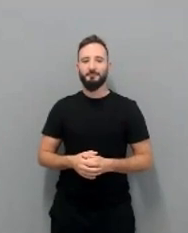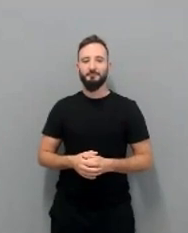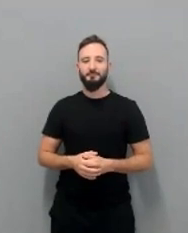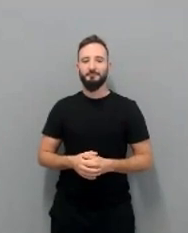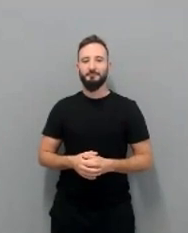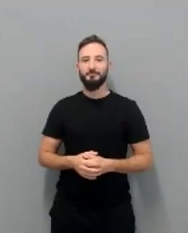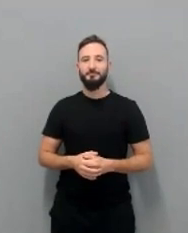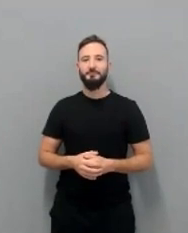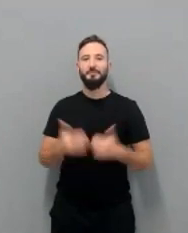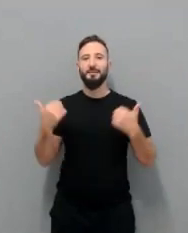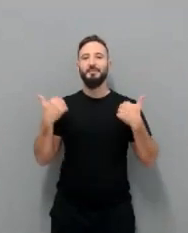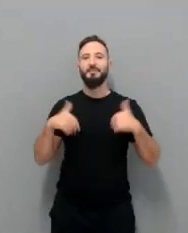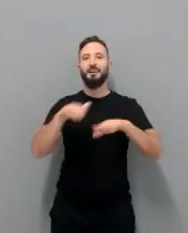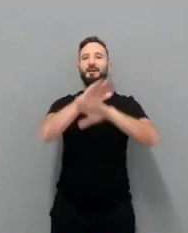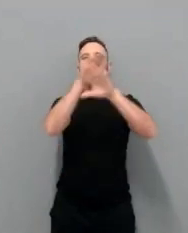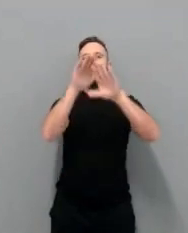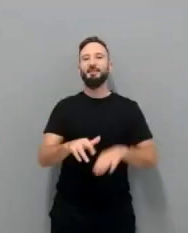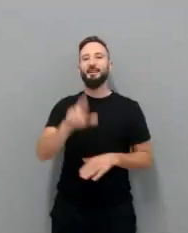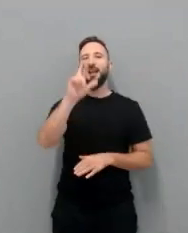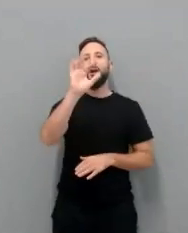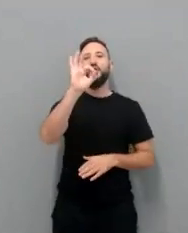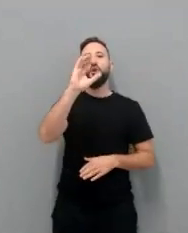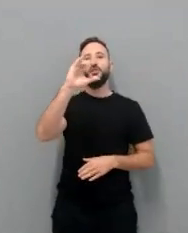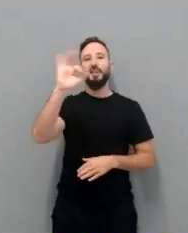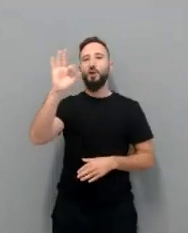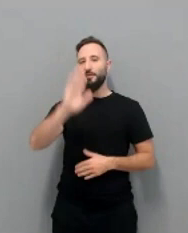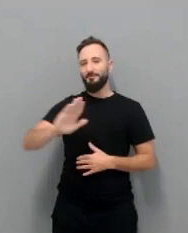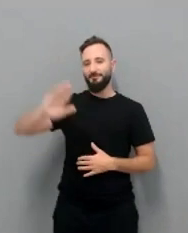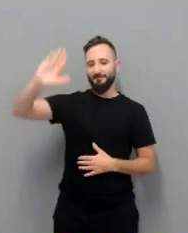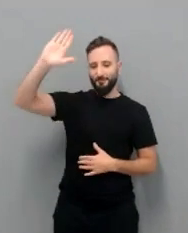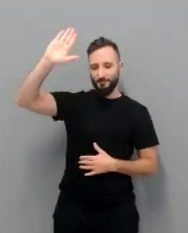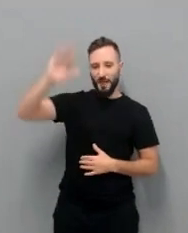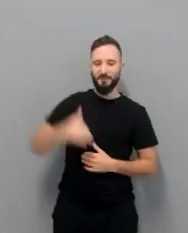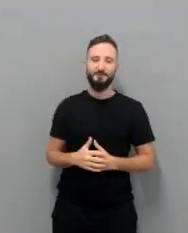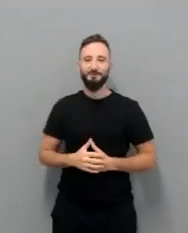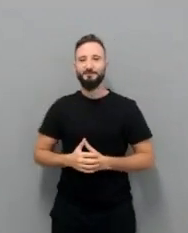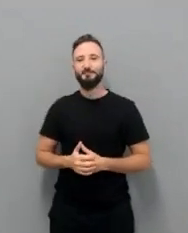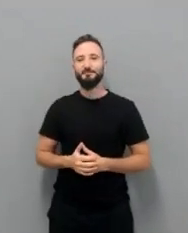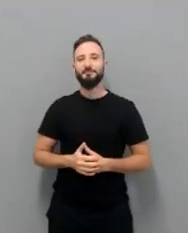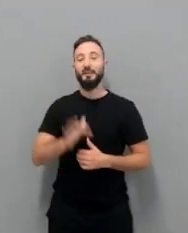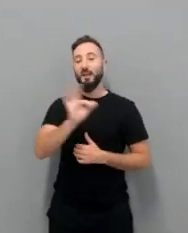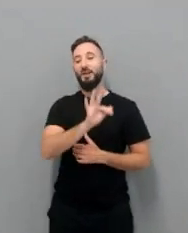Bueno, y para terminar tenemos a Rocío, que ha levantado la mano, que